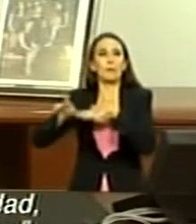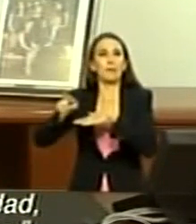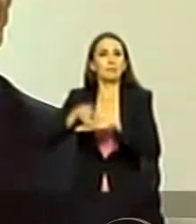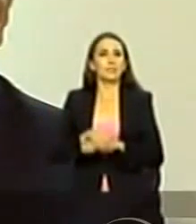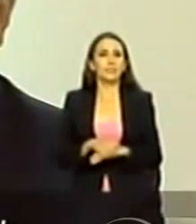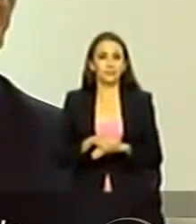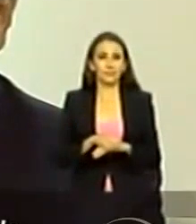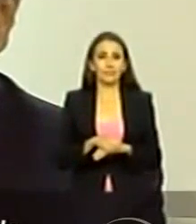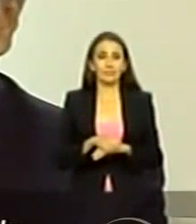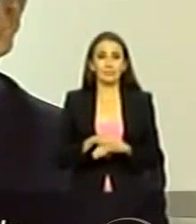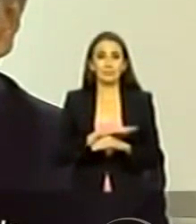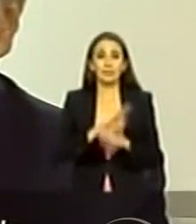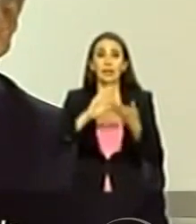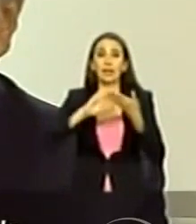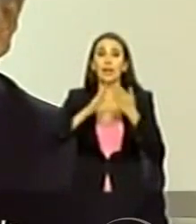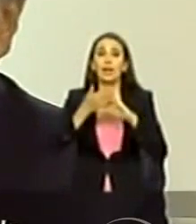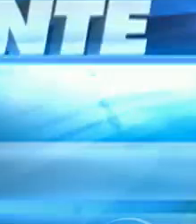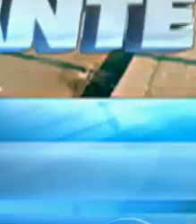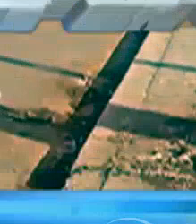culpables.